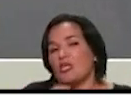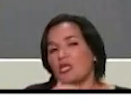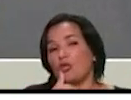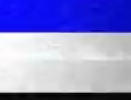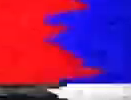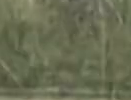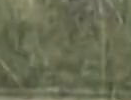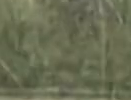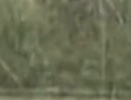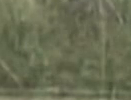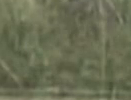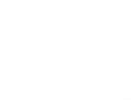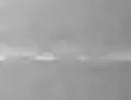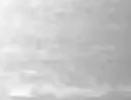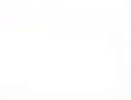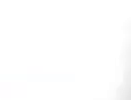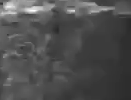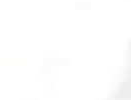hacemos. Perfecto.